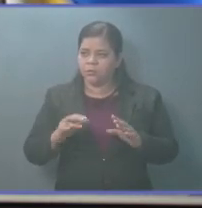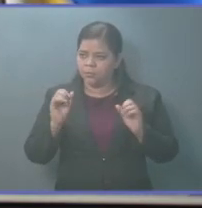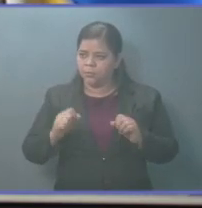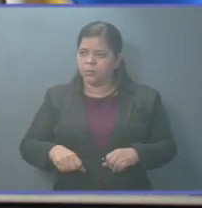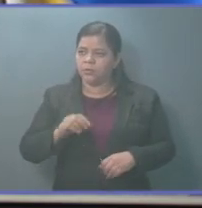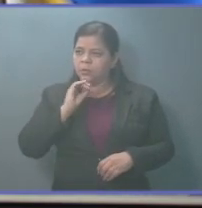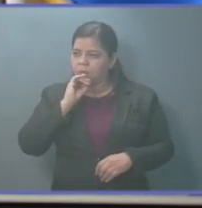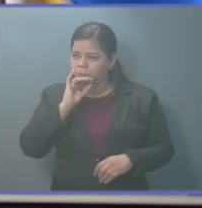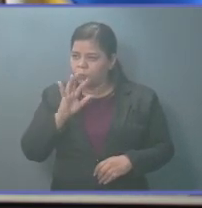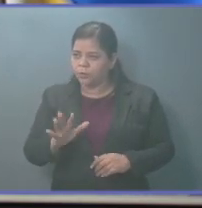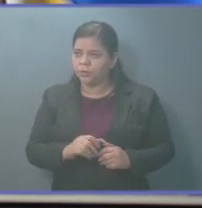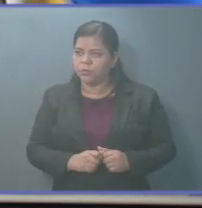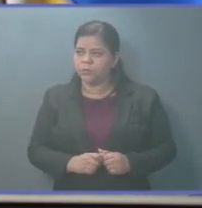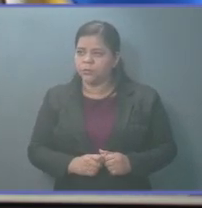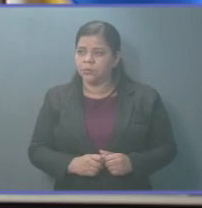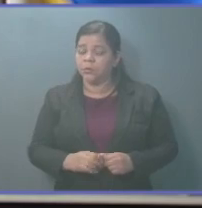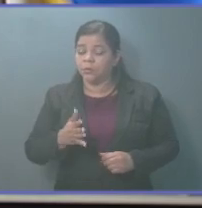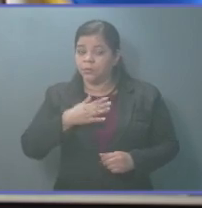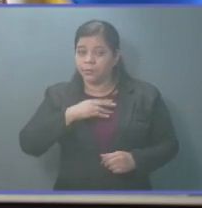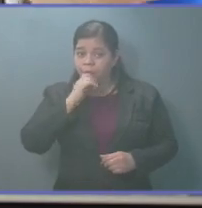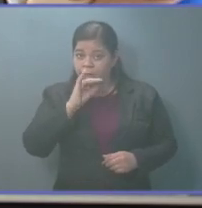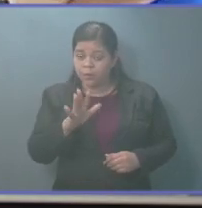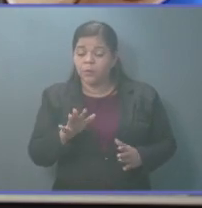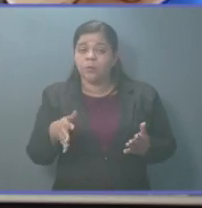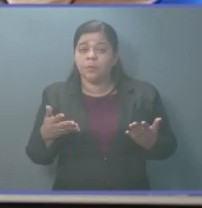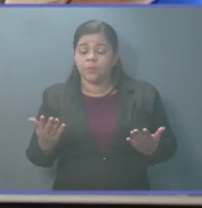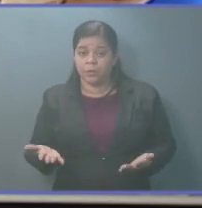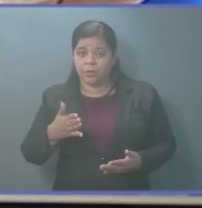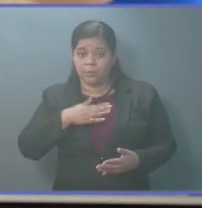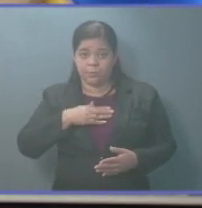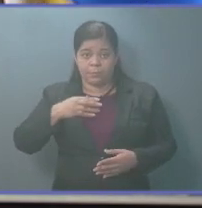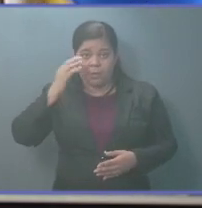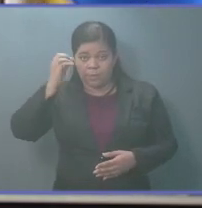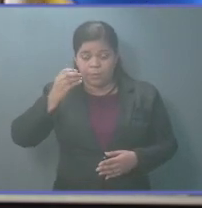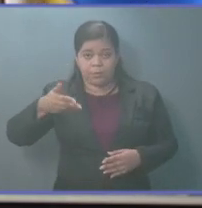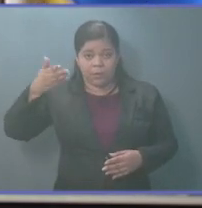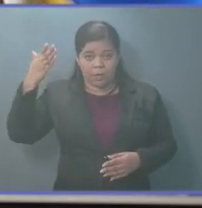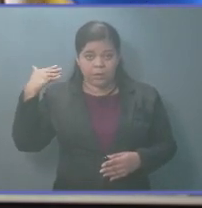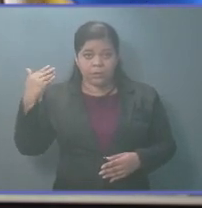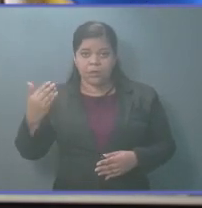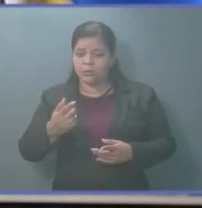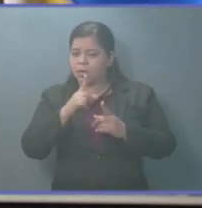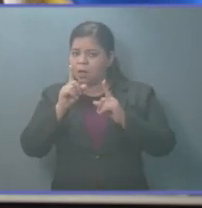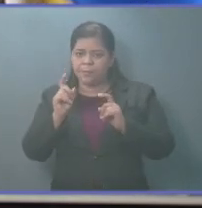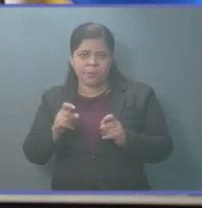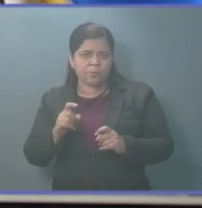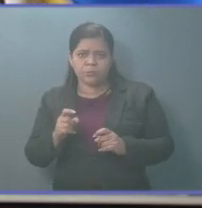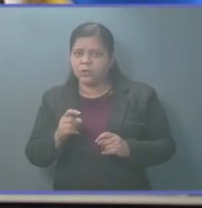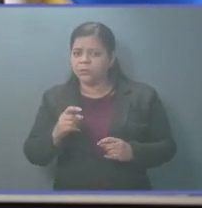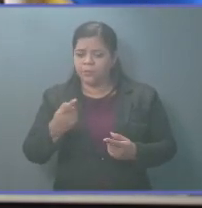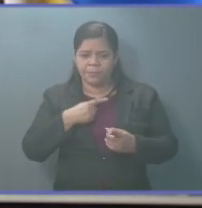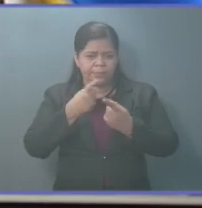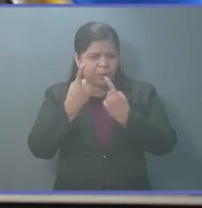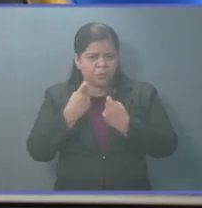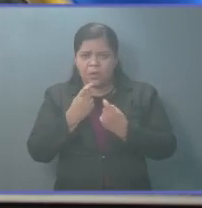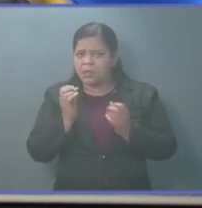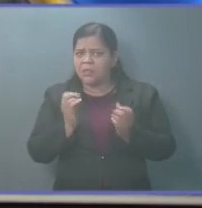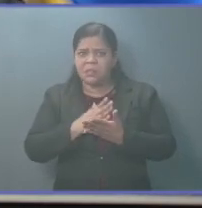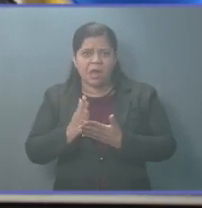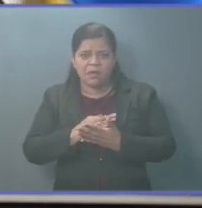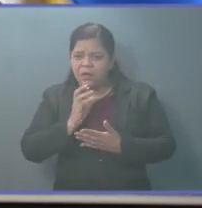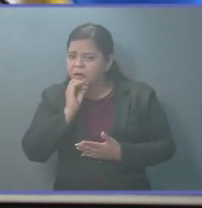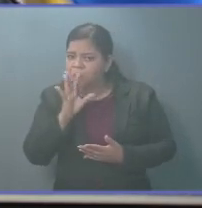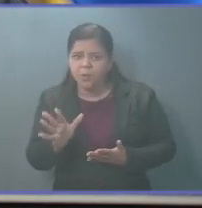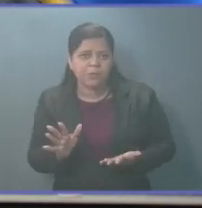las preguntas. Y lo traigo a cuento porque en mis intervenciones anteriores las preguntas no fueron respondidas por el señor